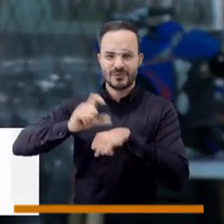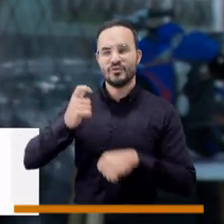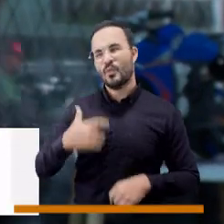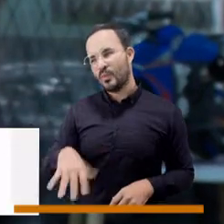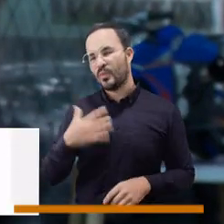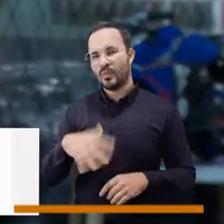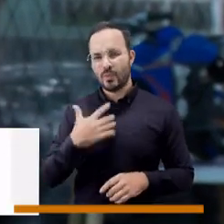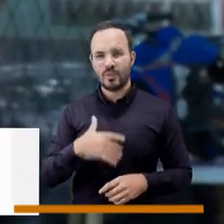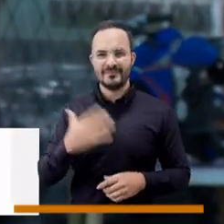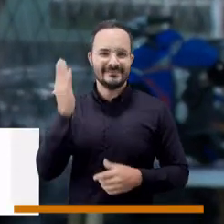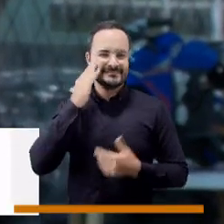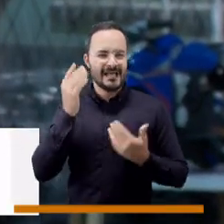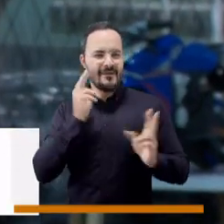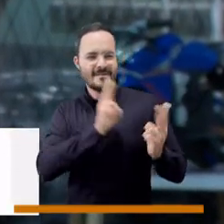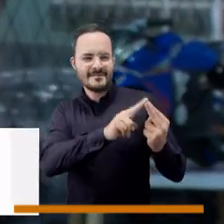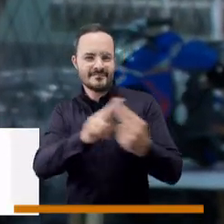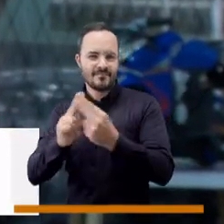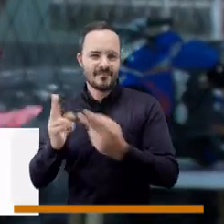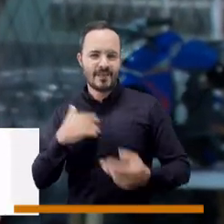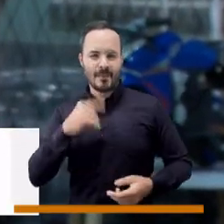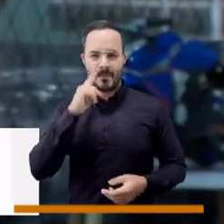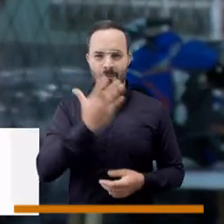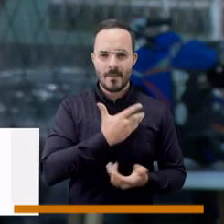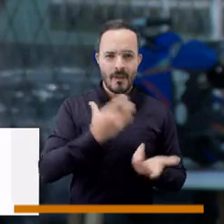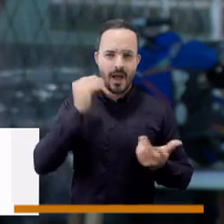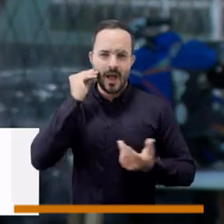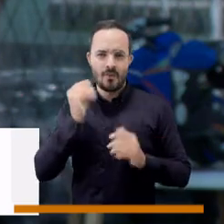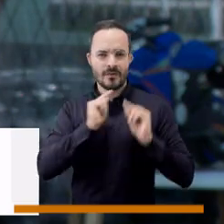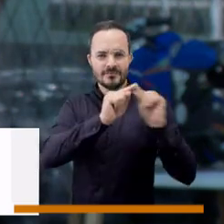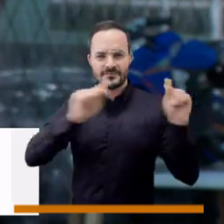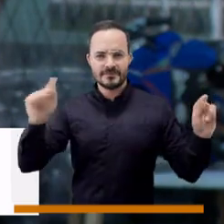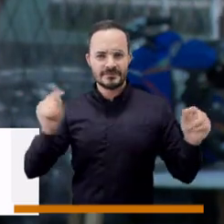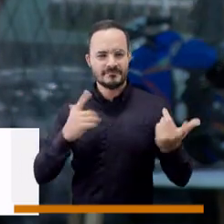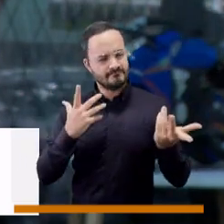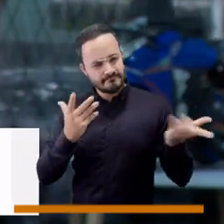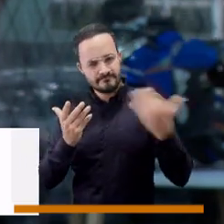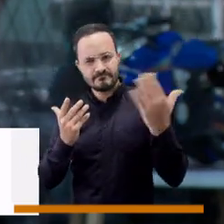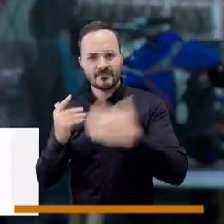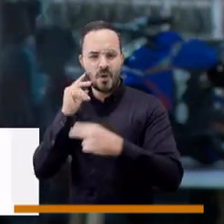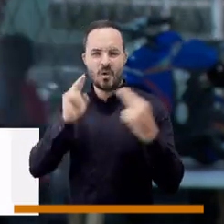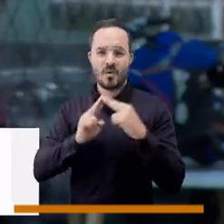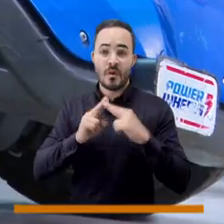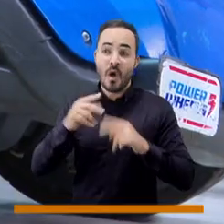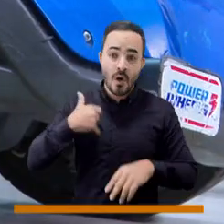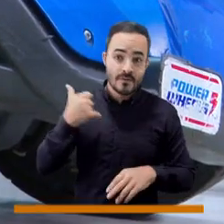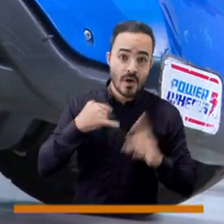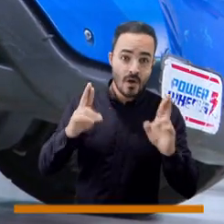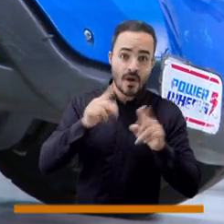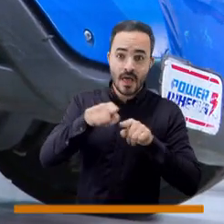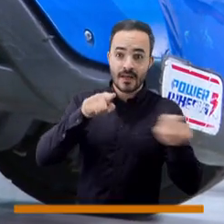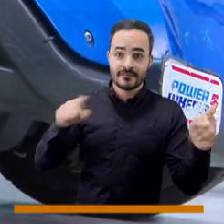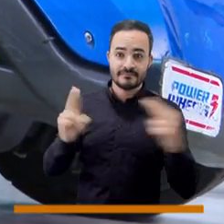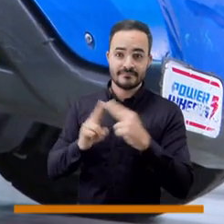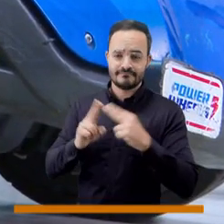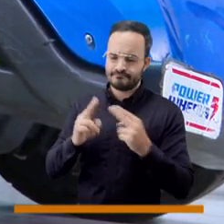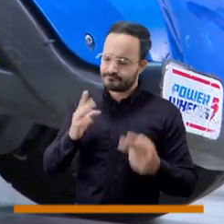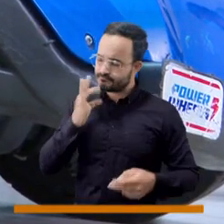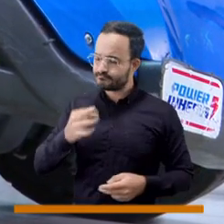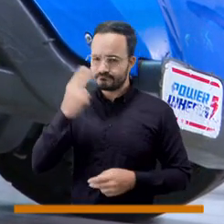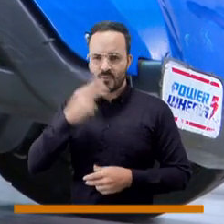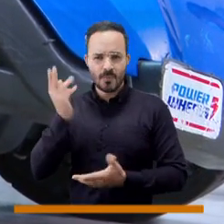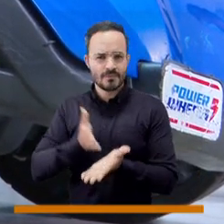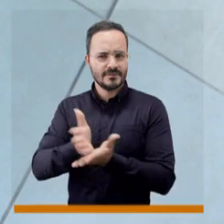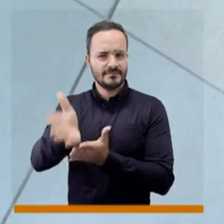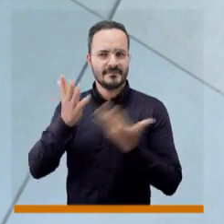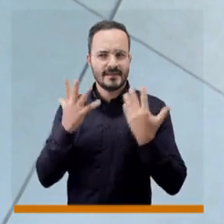que sigue trabajando, en la corporación que conoce tu papá y tus abuelos, y que qué rico que lo conozcan a partir de ahora también los jóvenes, porque